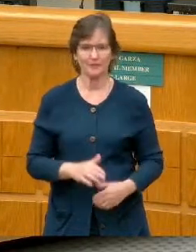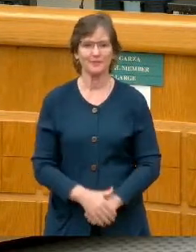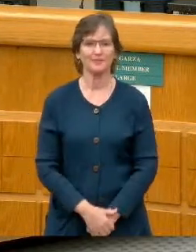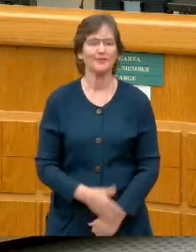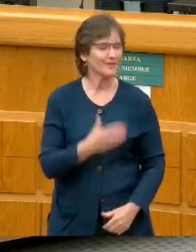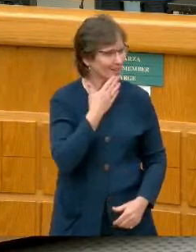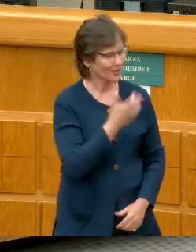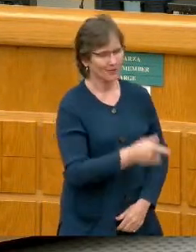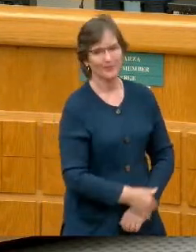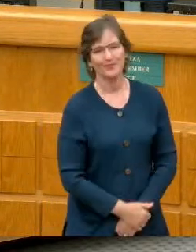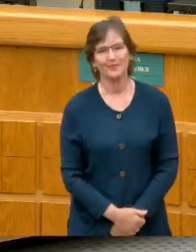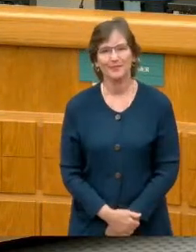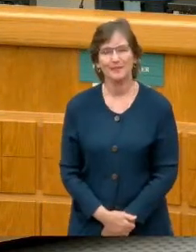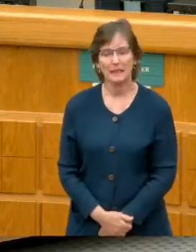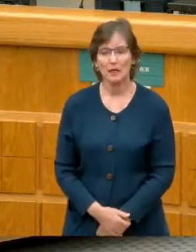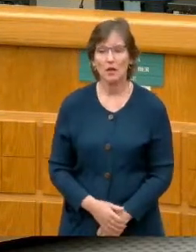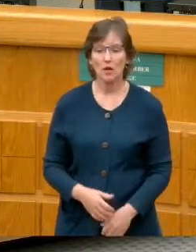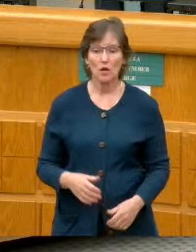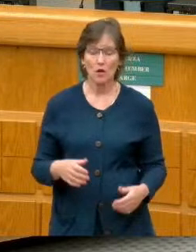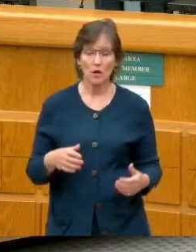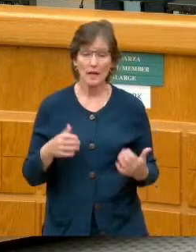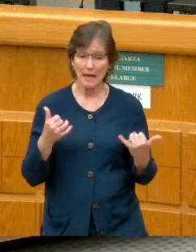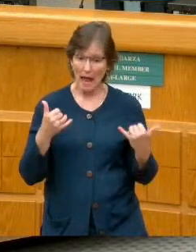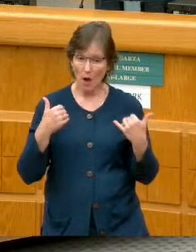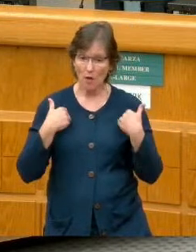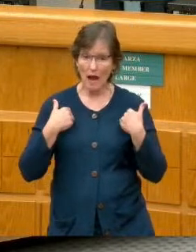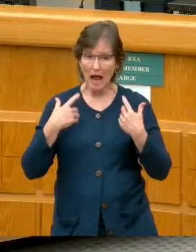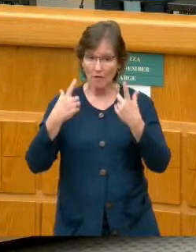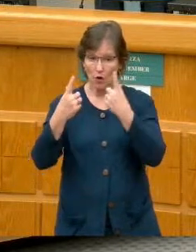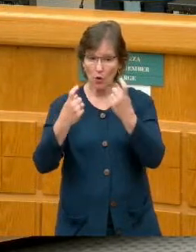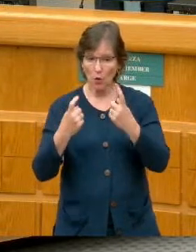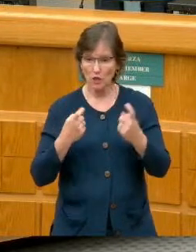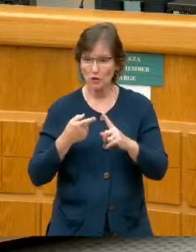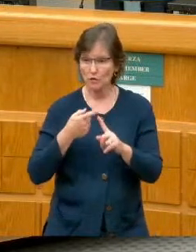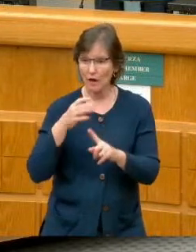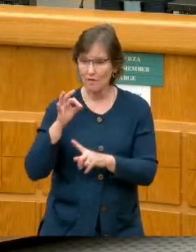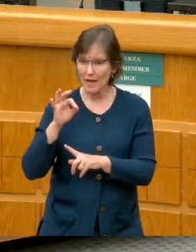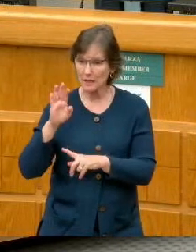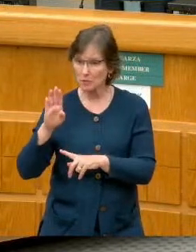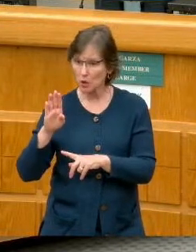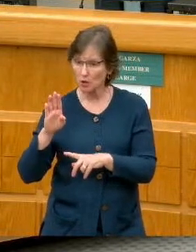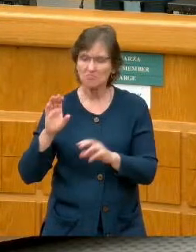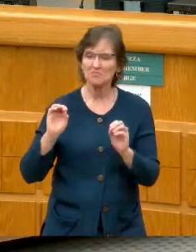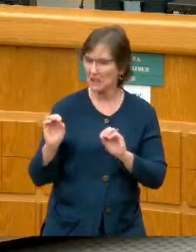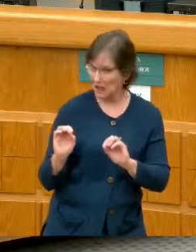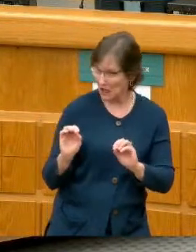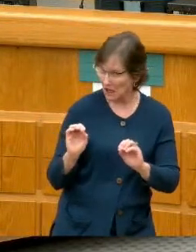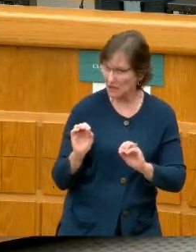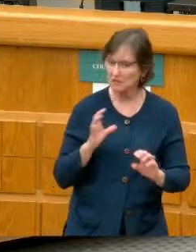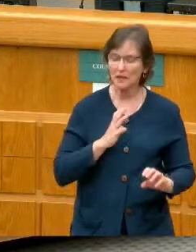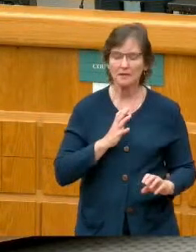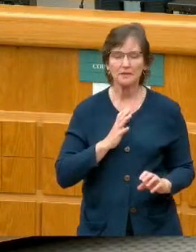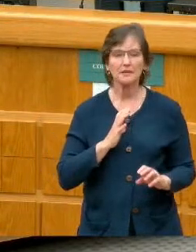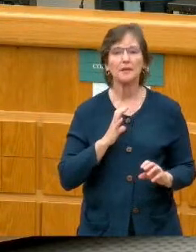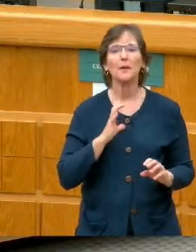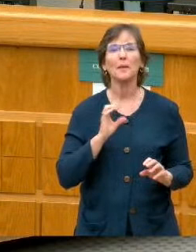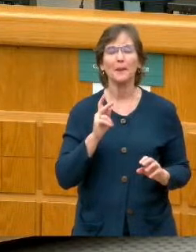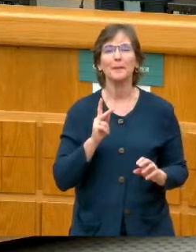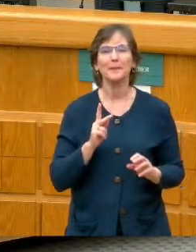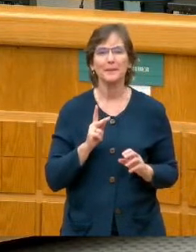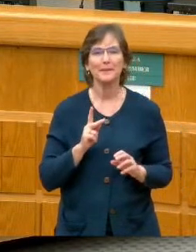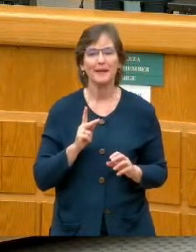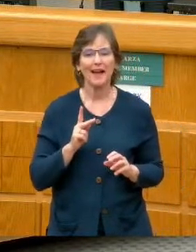Thank you. All right, with that, I think we'll take some questions from Facebook. Nope, no questions from Facebook, I'm being told. So